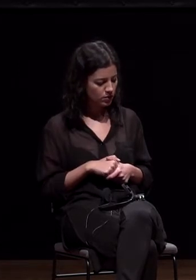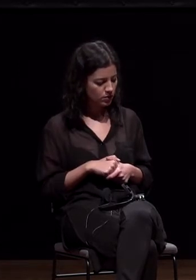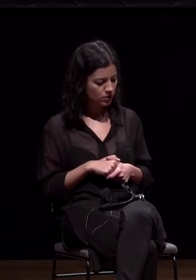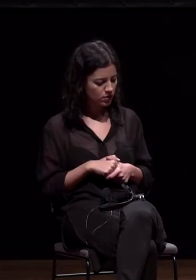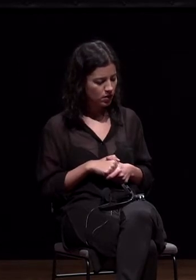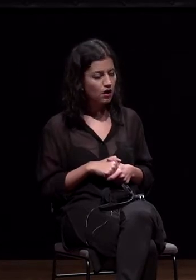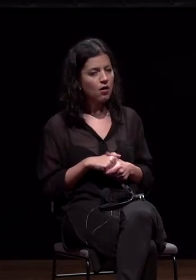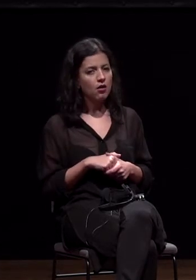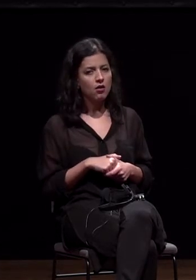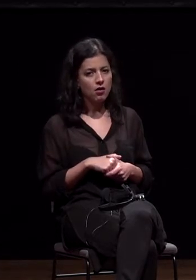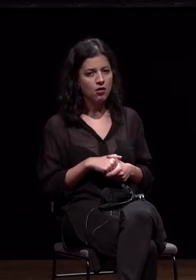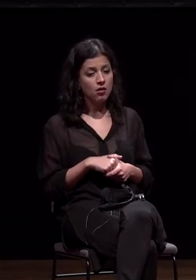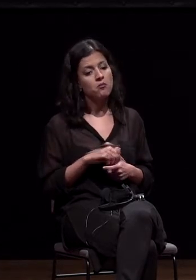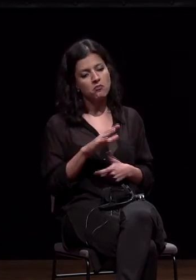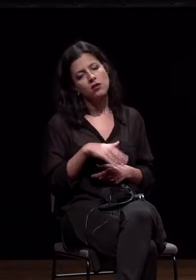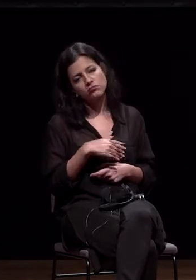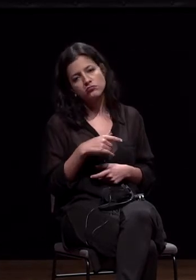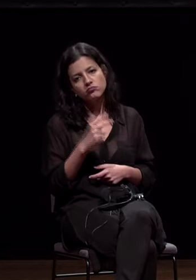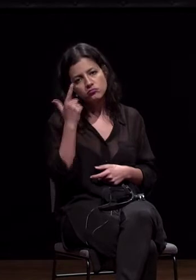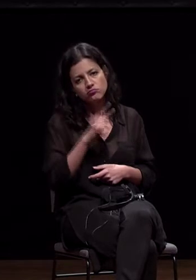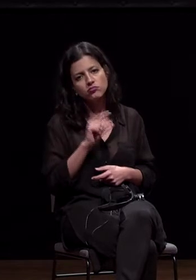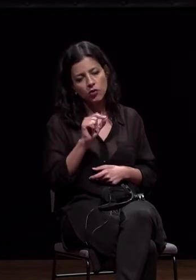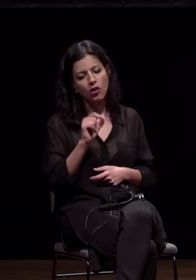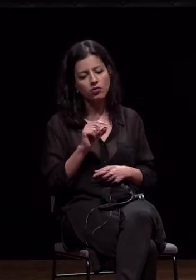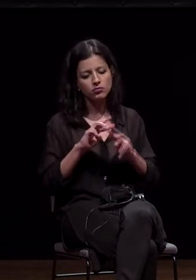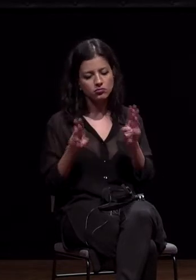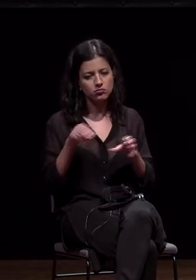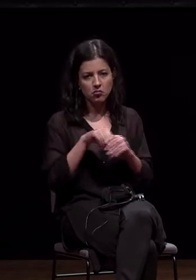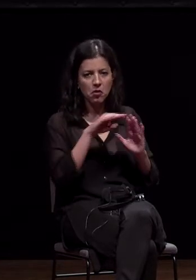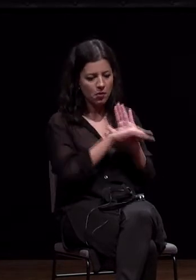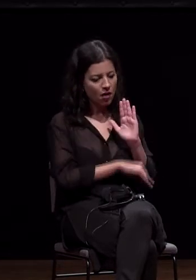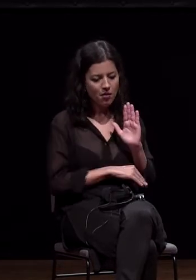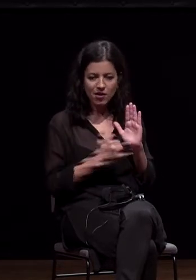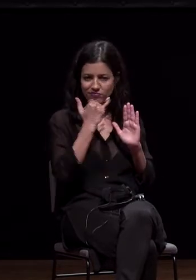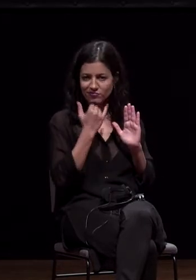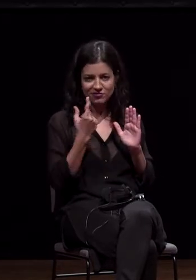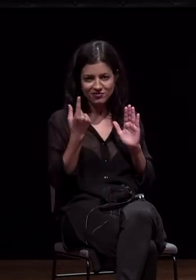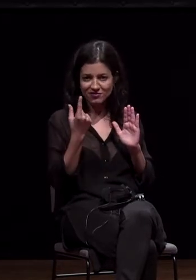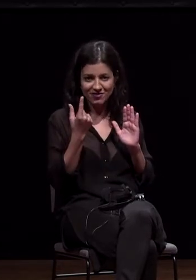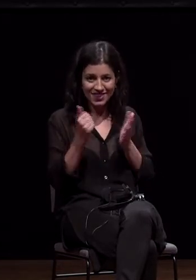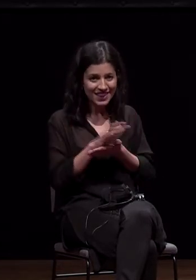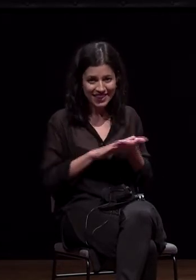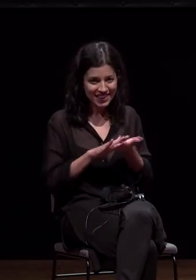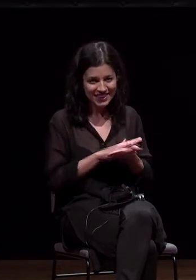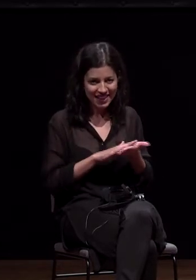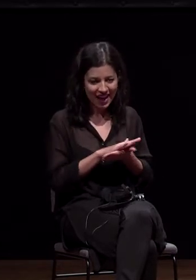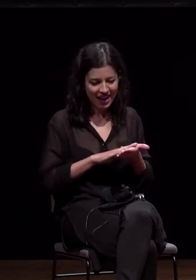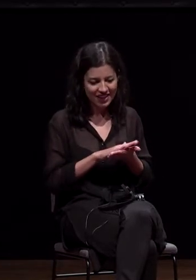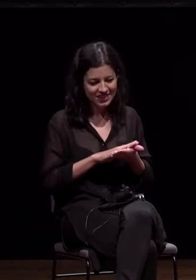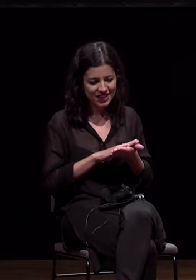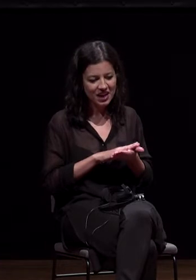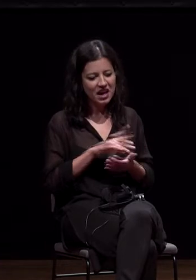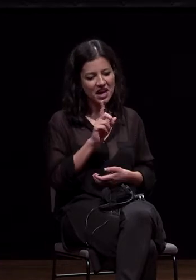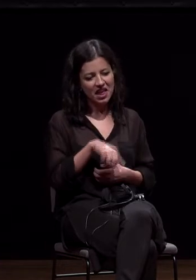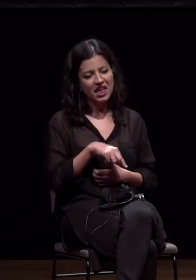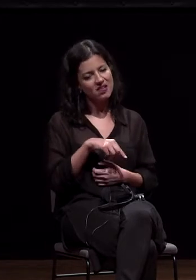han conseguido tener programaciones sin nada prácticamente, aparte de un